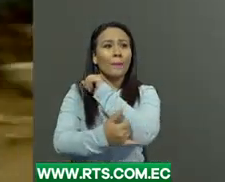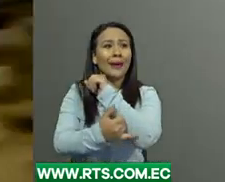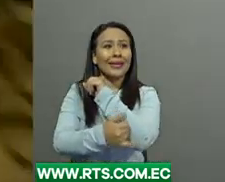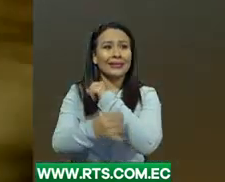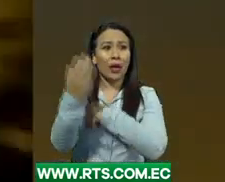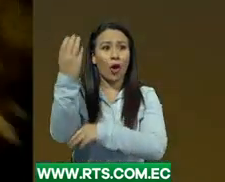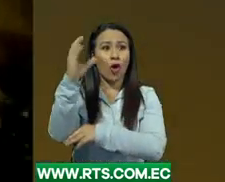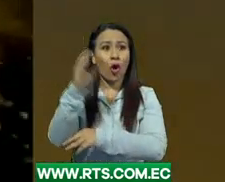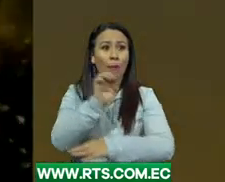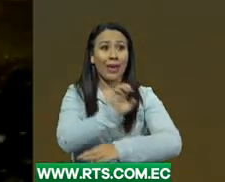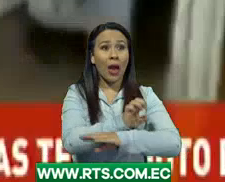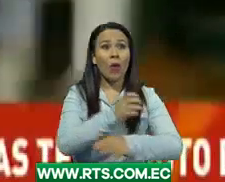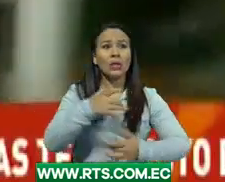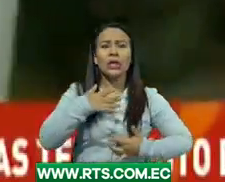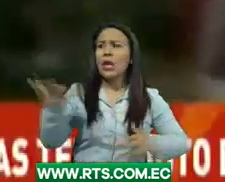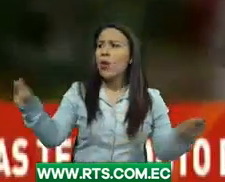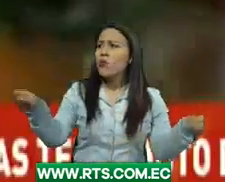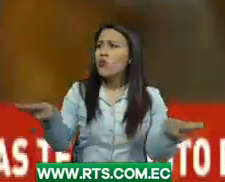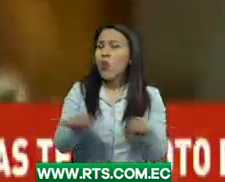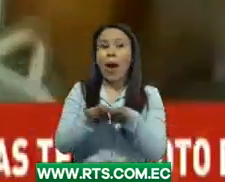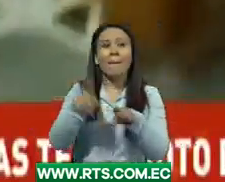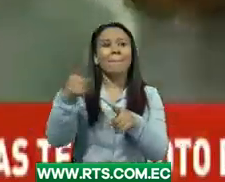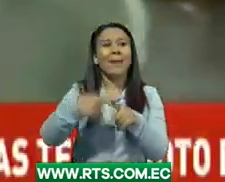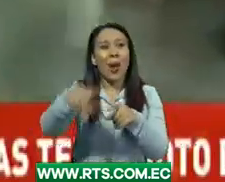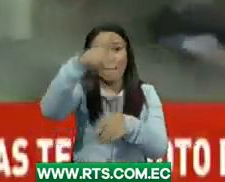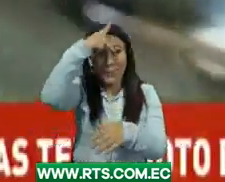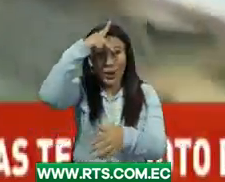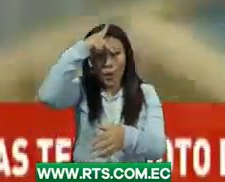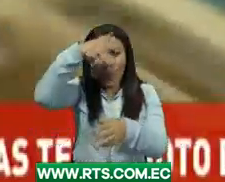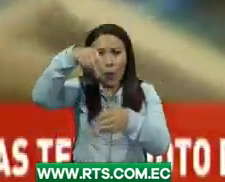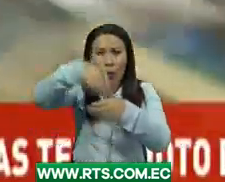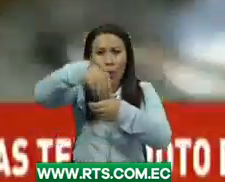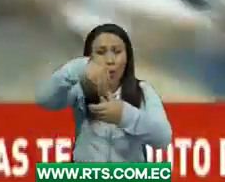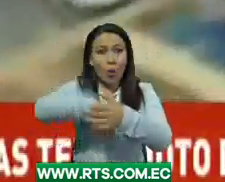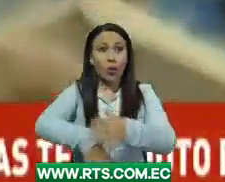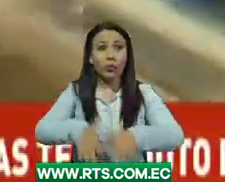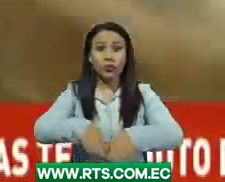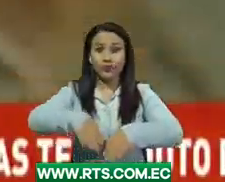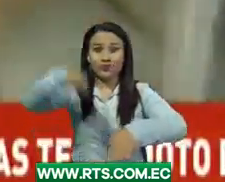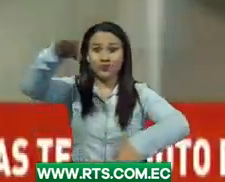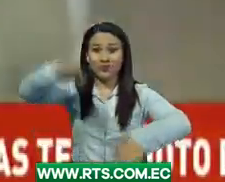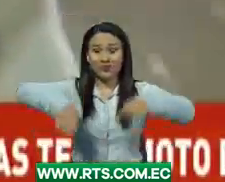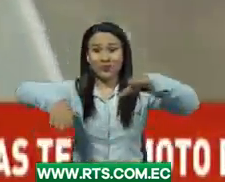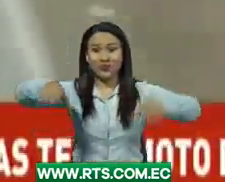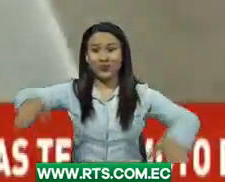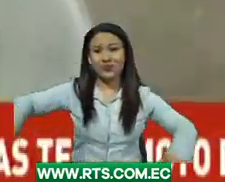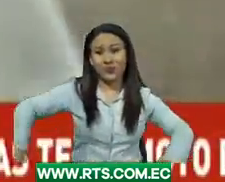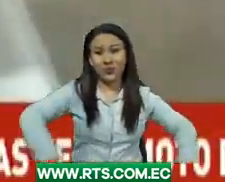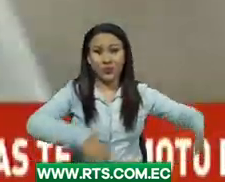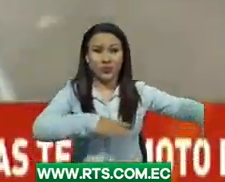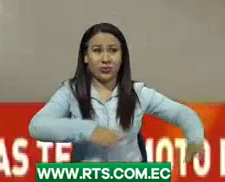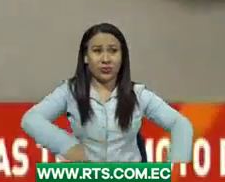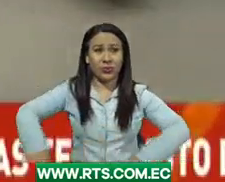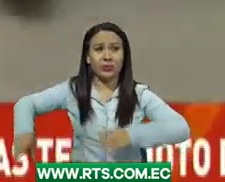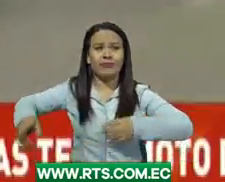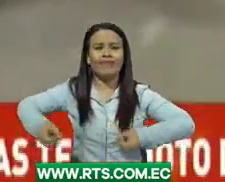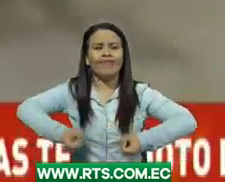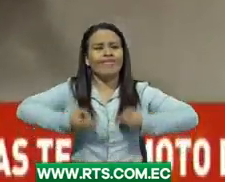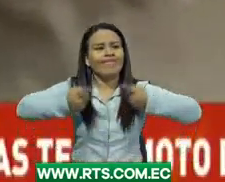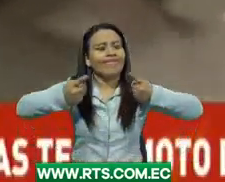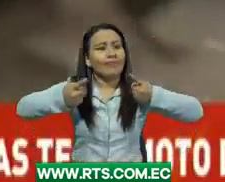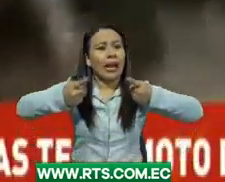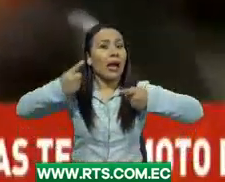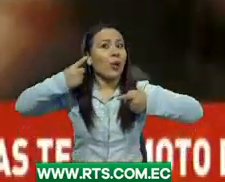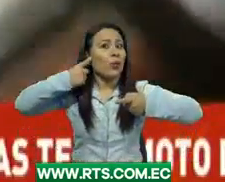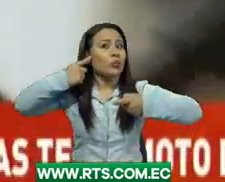como Colombia y Ecuador. La ciudad de Yurimaguas, en la provincia de Maynas, fue la más afectada. Ya se siente el sonido,